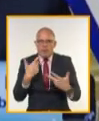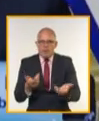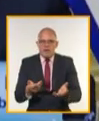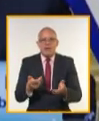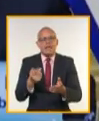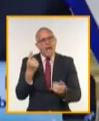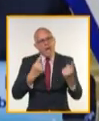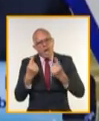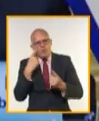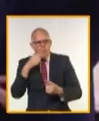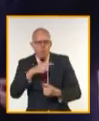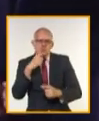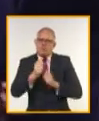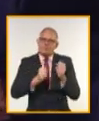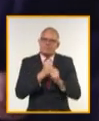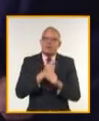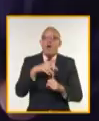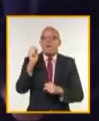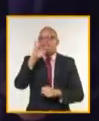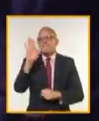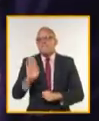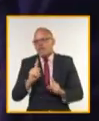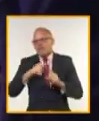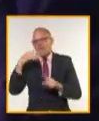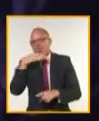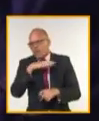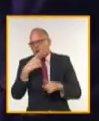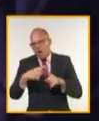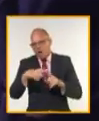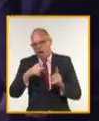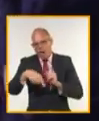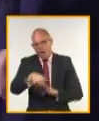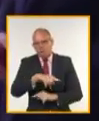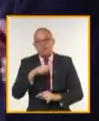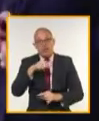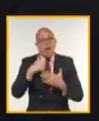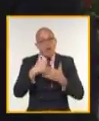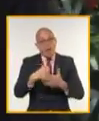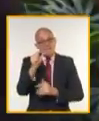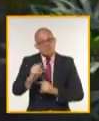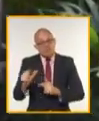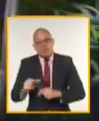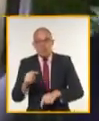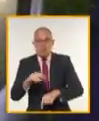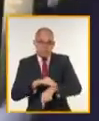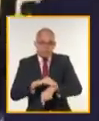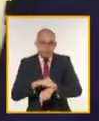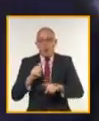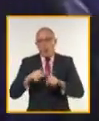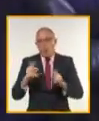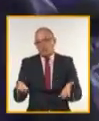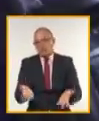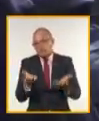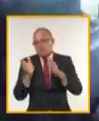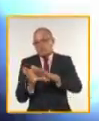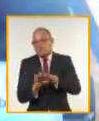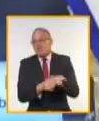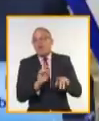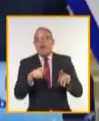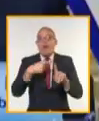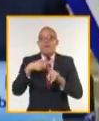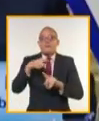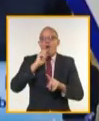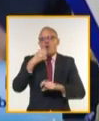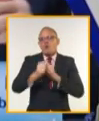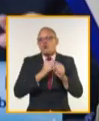de la biotecnología que salvan vidas en Cuba, China y en el mundo, el desarrollo de energías